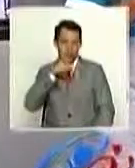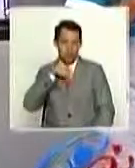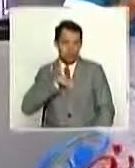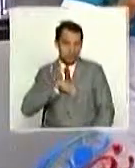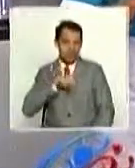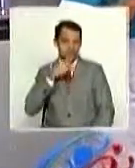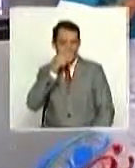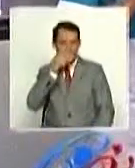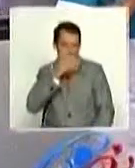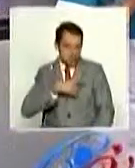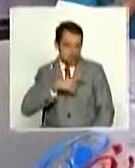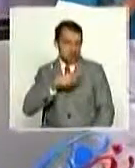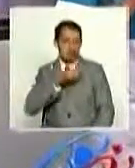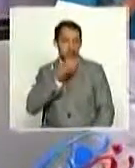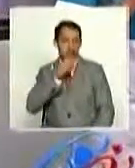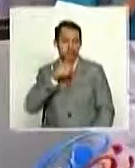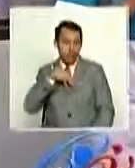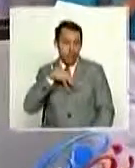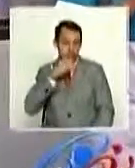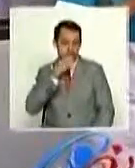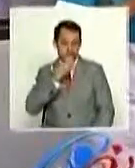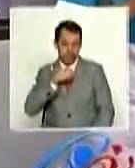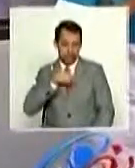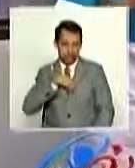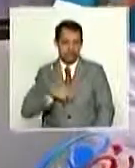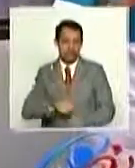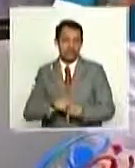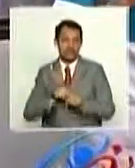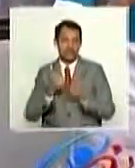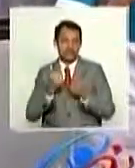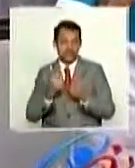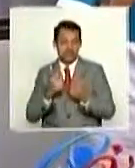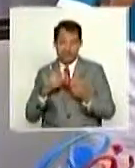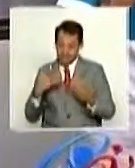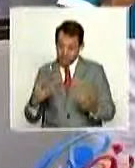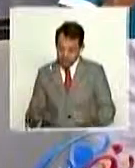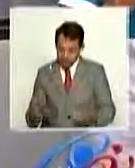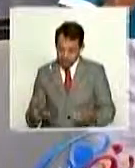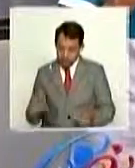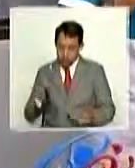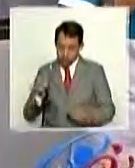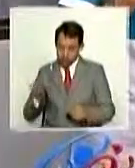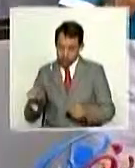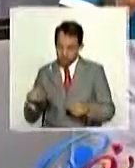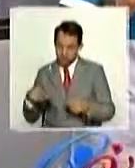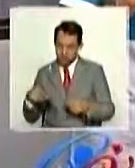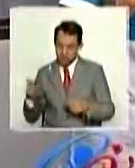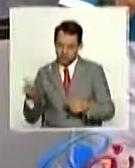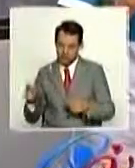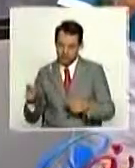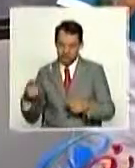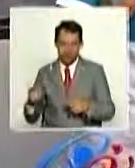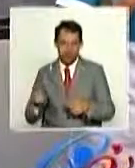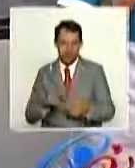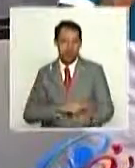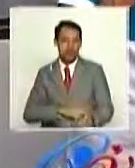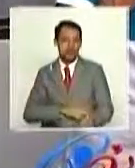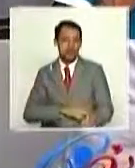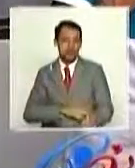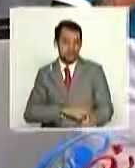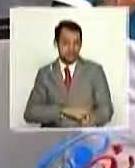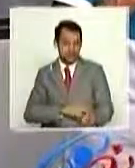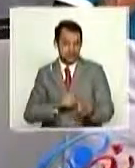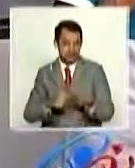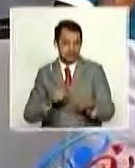microorganismos y él se está tragando eso. Si él fuera un paciente, yo no le he preguntado, pero si él fuera un paciente diabético con